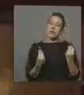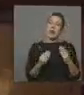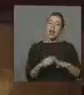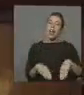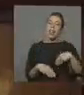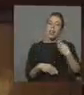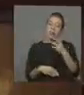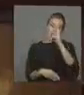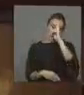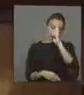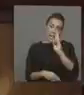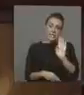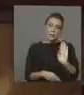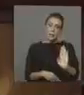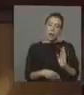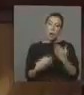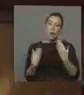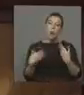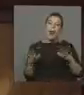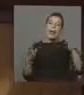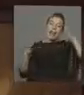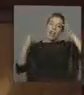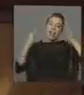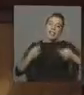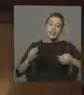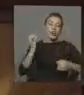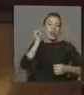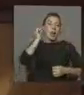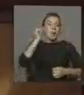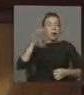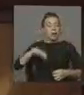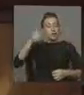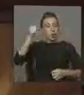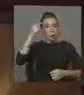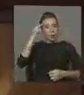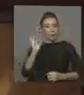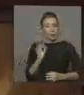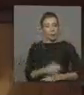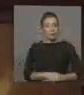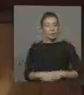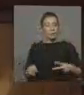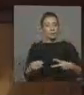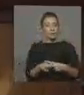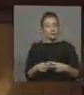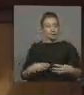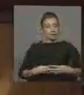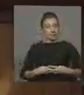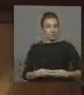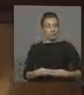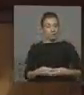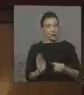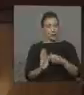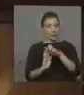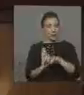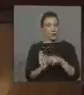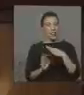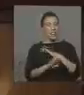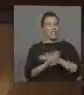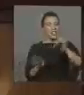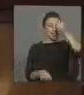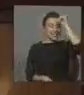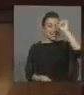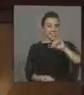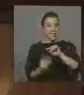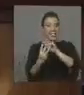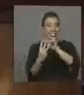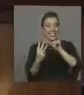luego respetarla cualquiera ésta sea. La interrupción del embarazo que el proyecto propone despenalizar, en